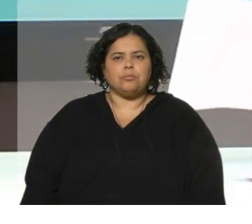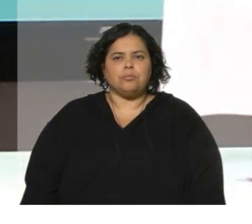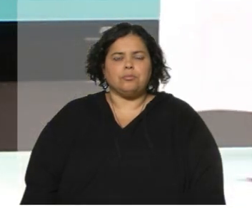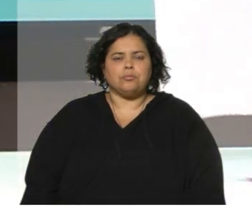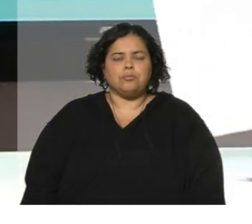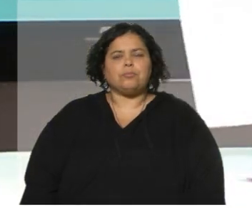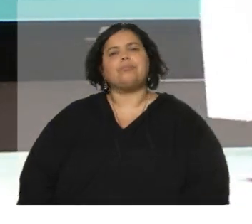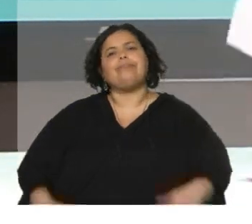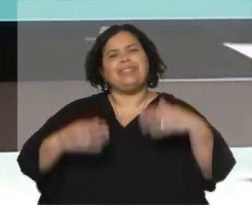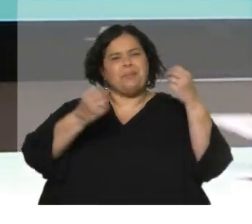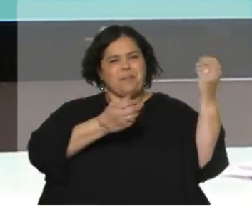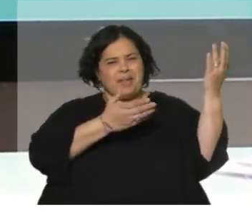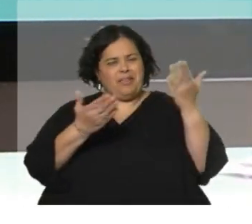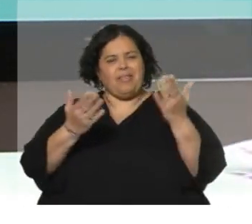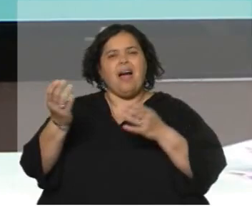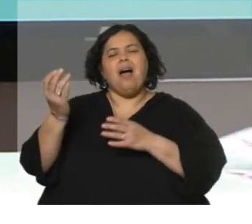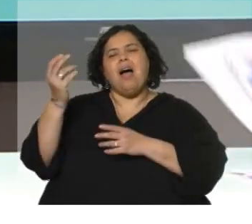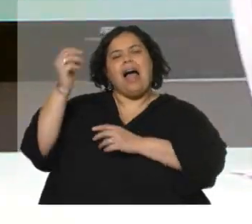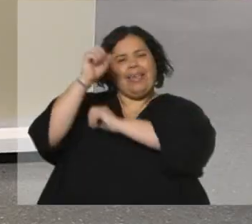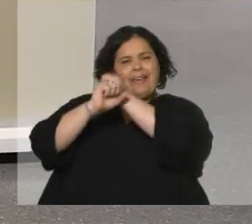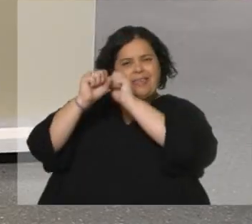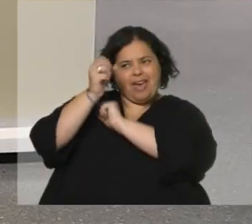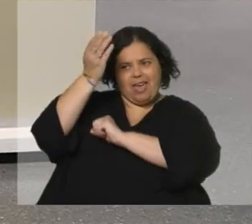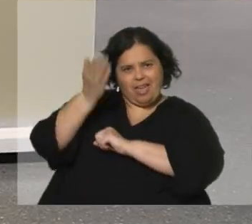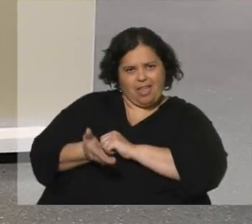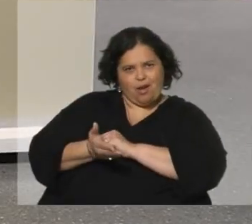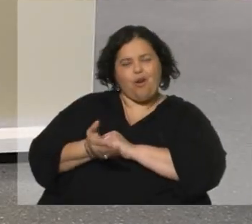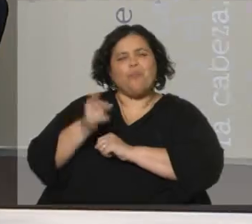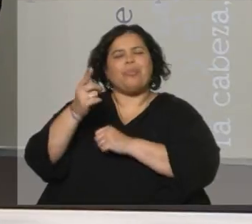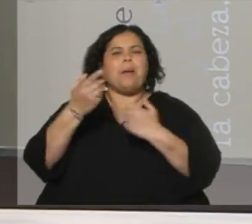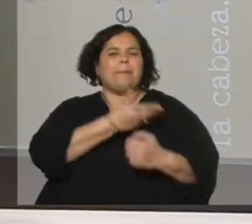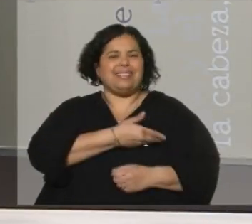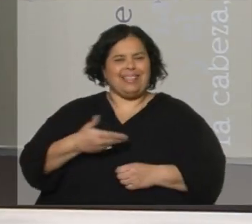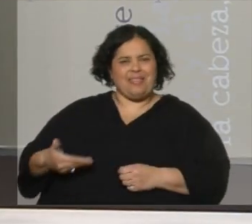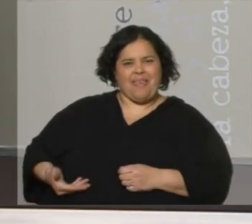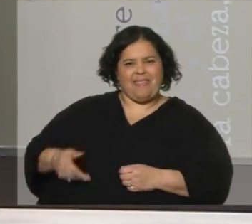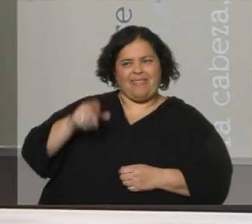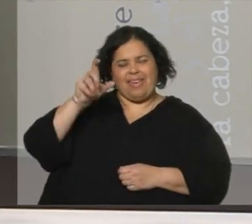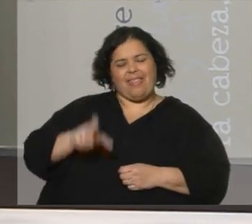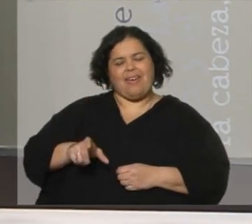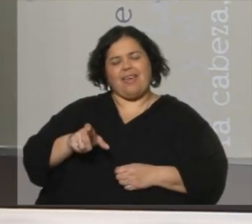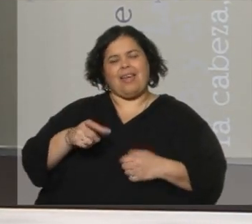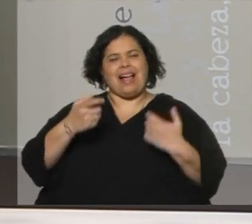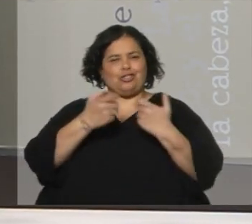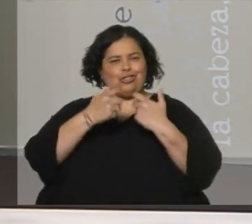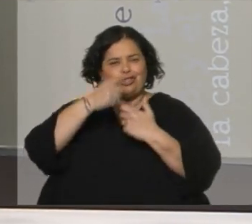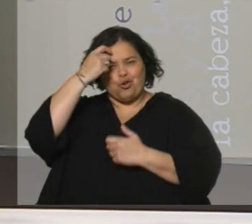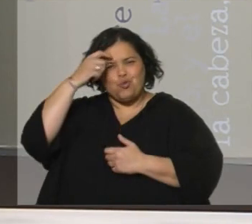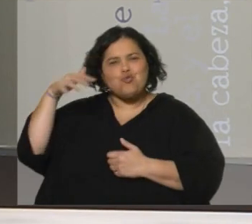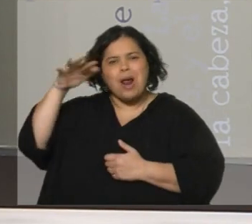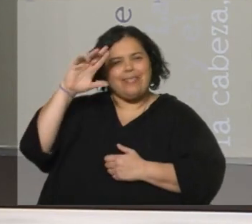estamos dando la bienvenida al ingeniero Patricio cortabarria presidente del aru qué tal un gusto estar por acá